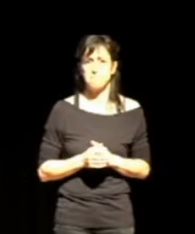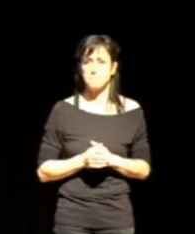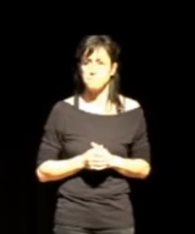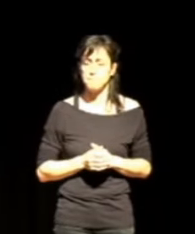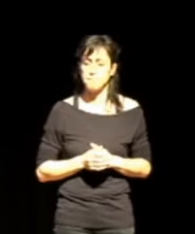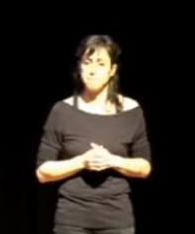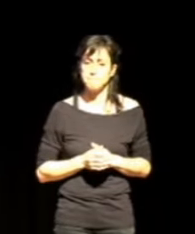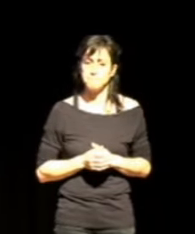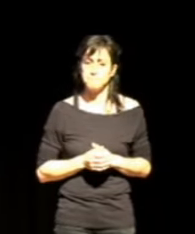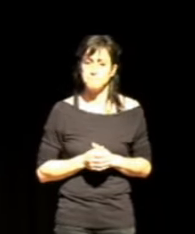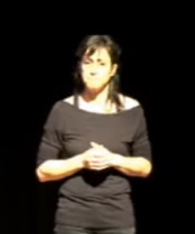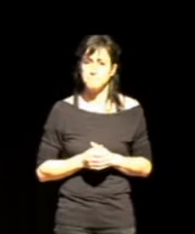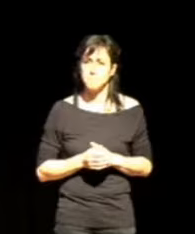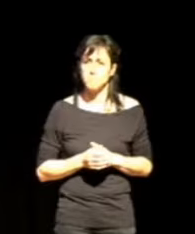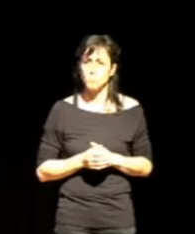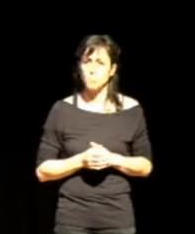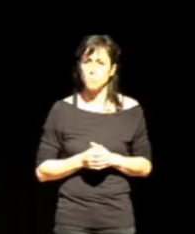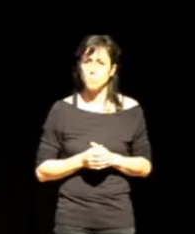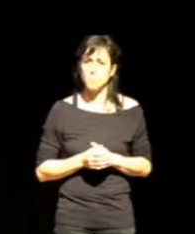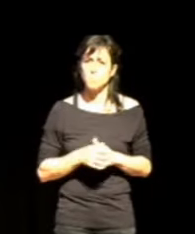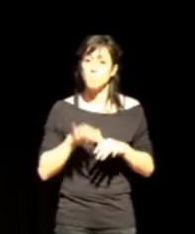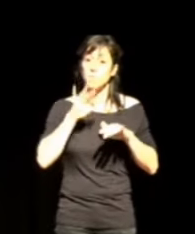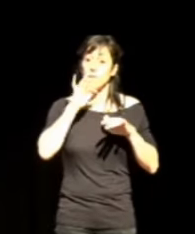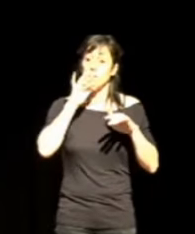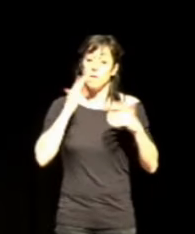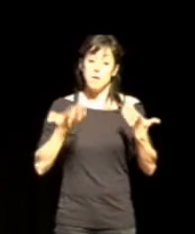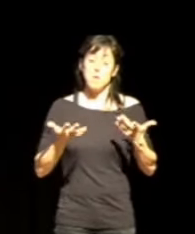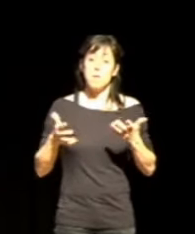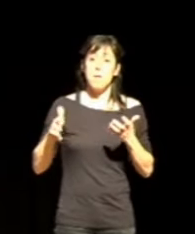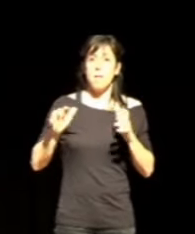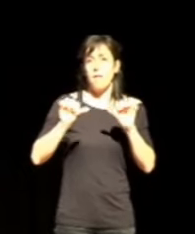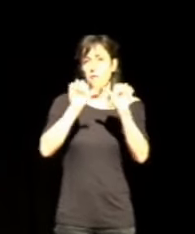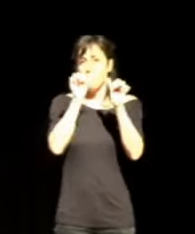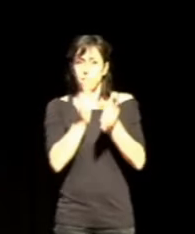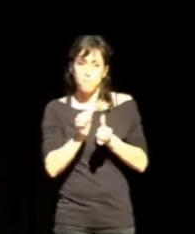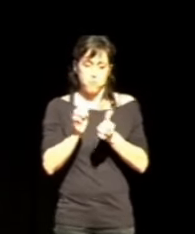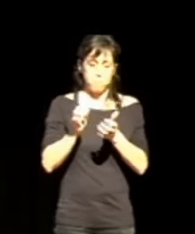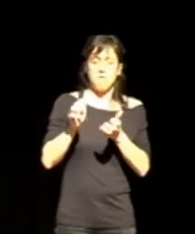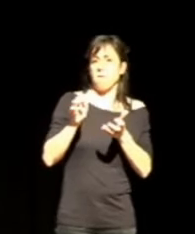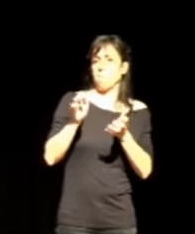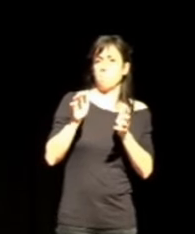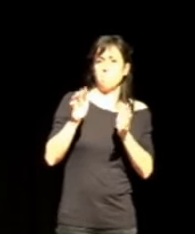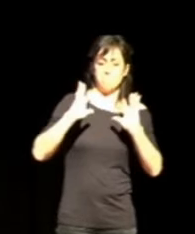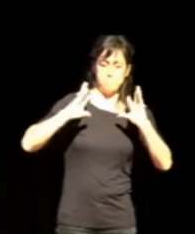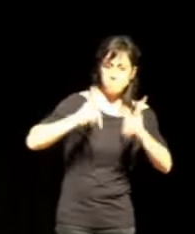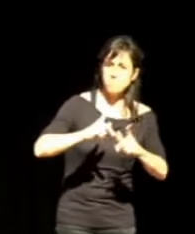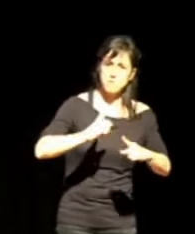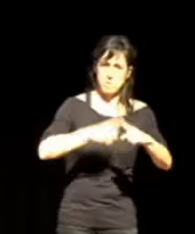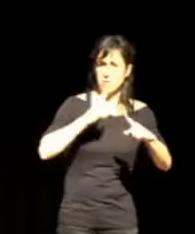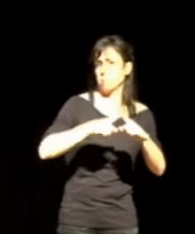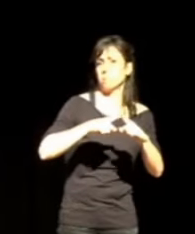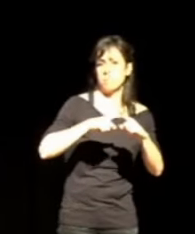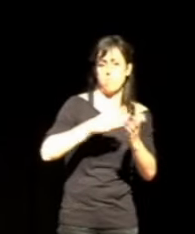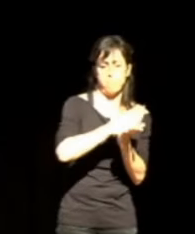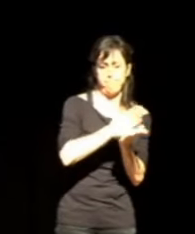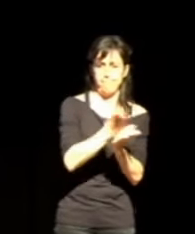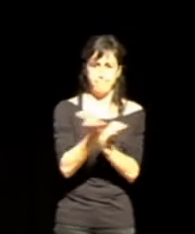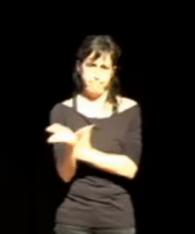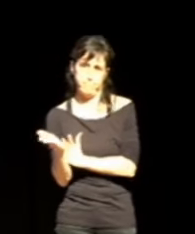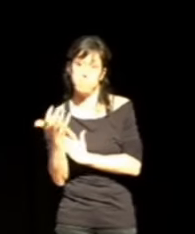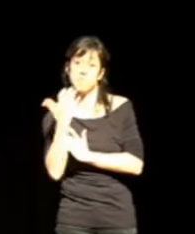Ahora hay nuevas formas también de ejercer violencia sexual, por ejemplo, a través de las redes sociales.